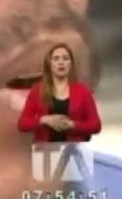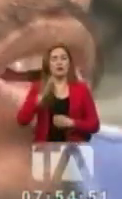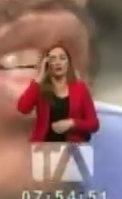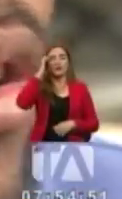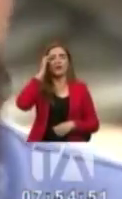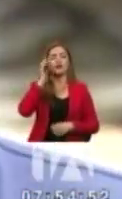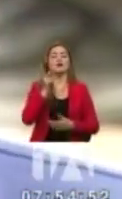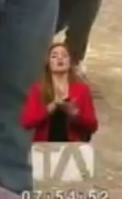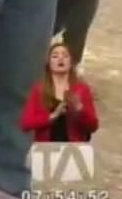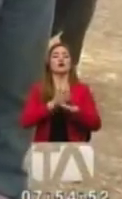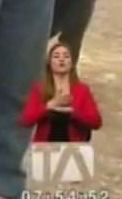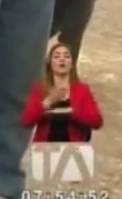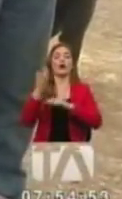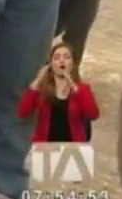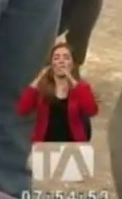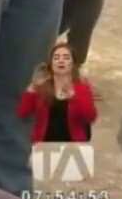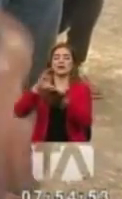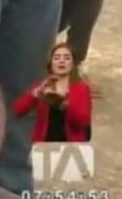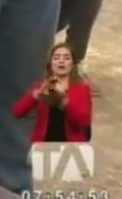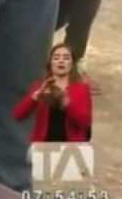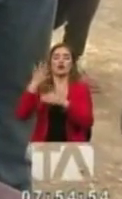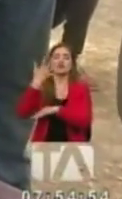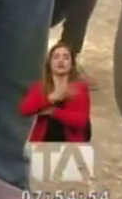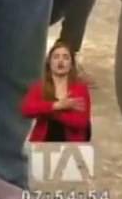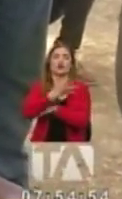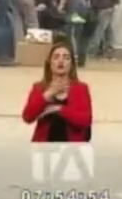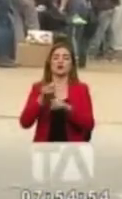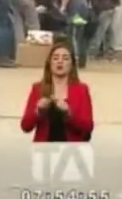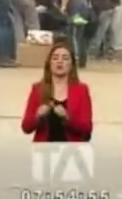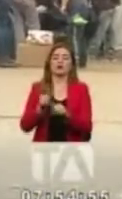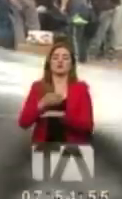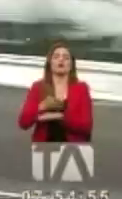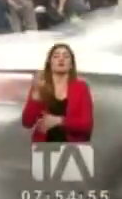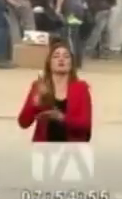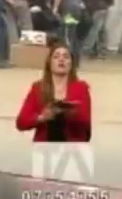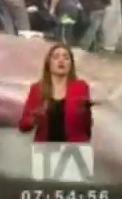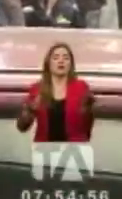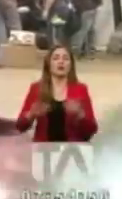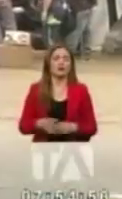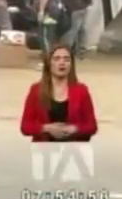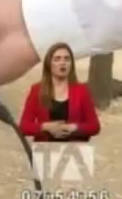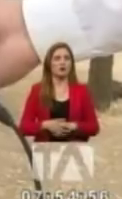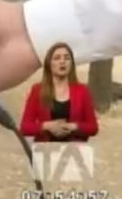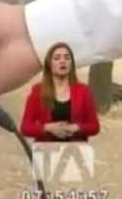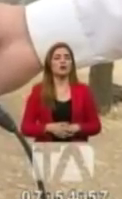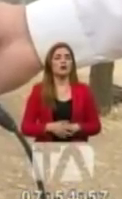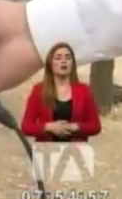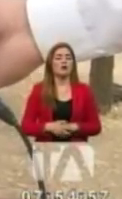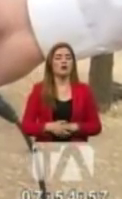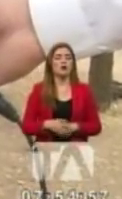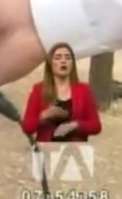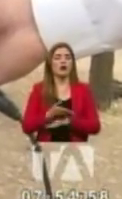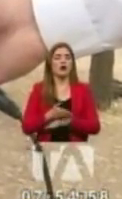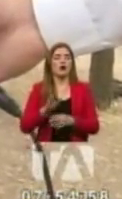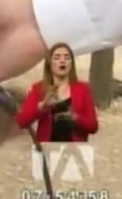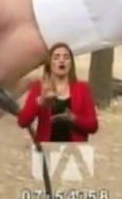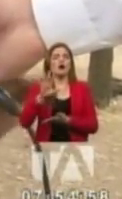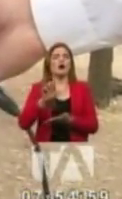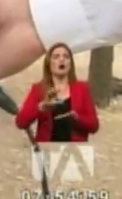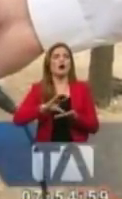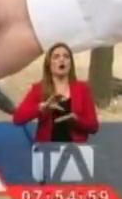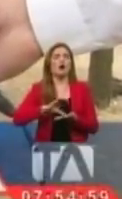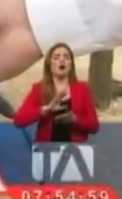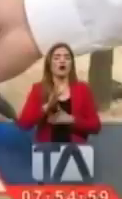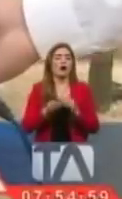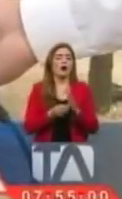rubén es qué pasará después de los cinco días que se les permite permanecer en los centros temporales municipales después de cinco días a dónde daremos nosotros a la